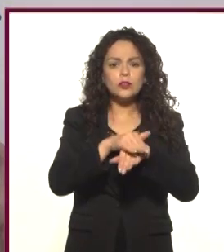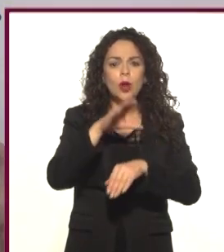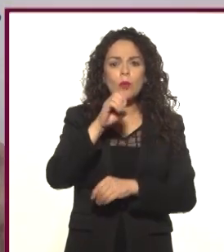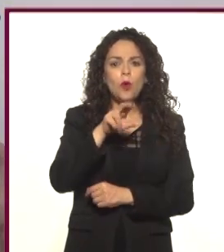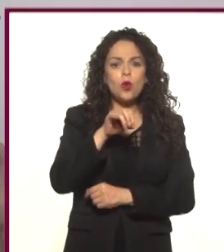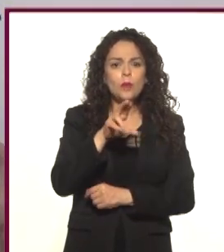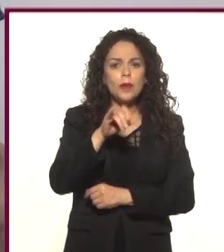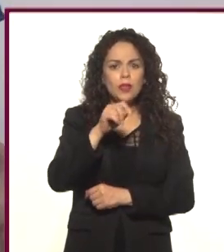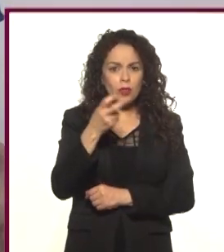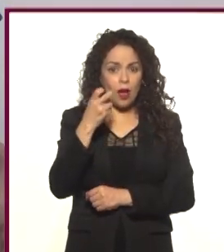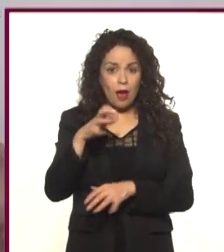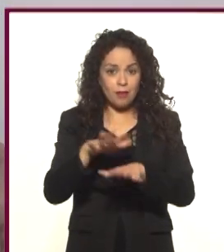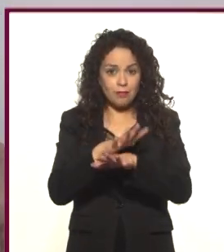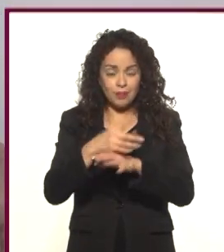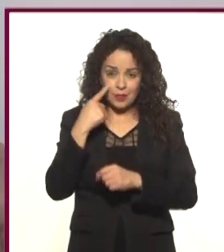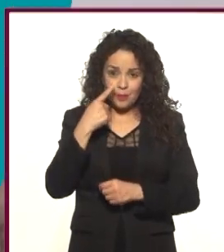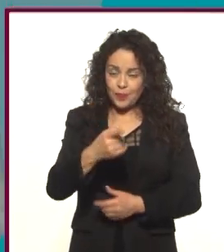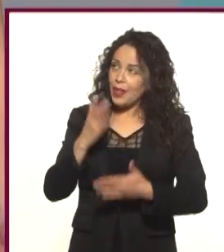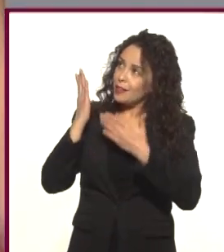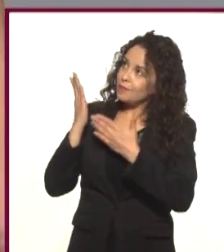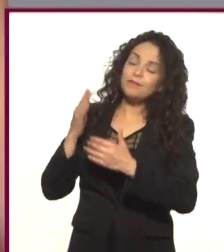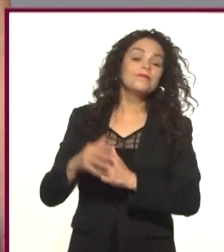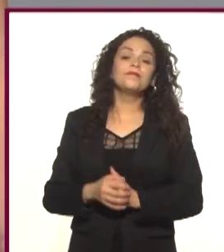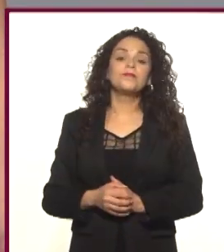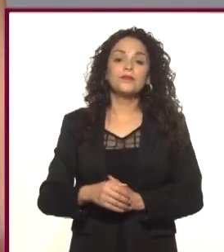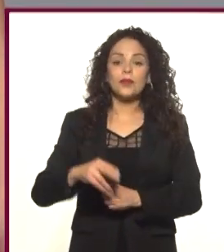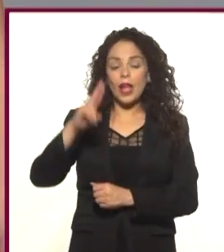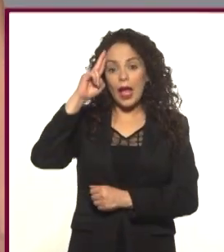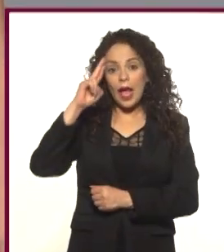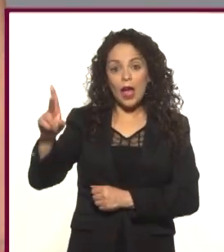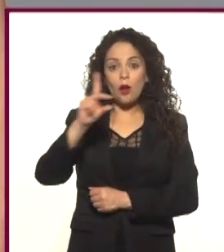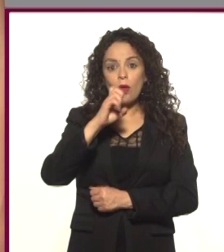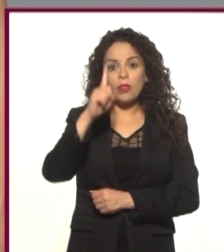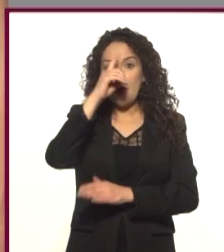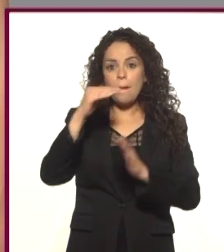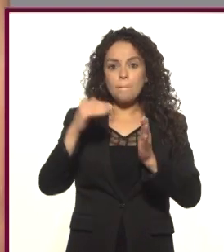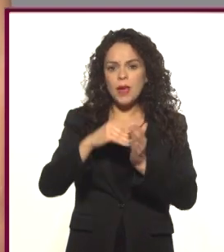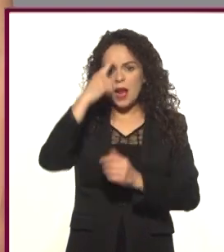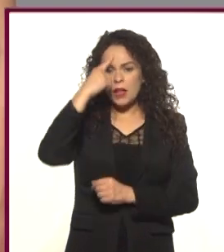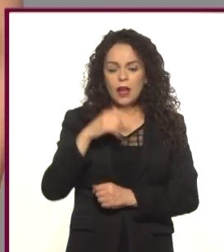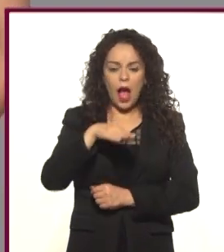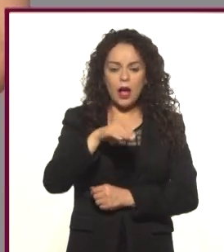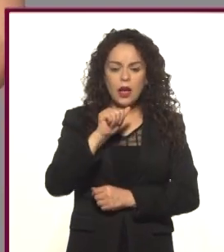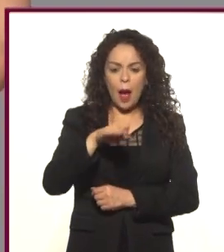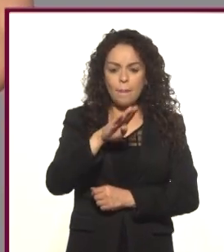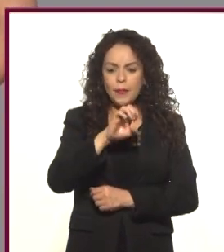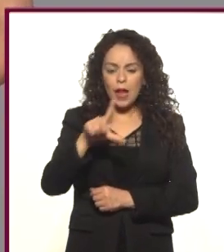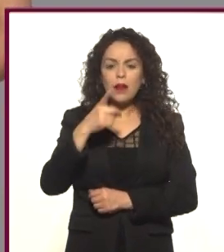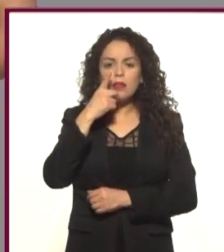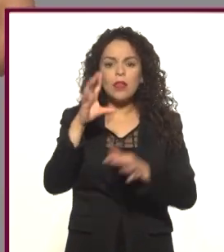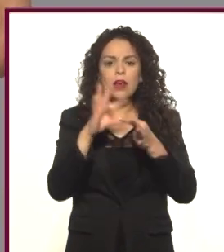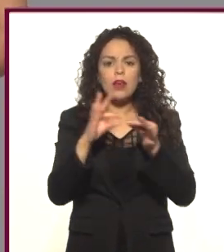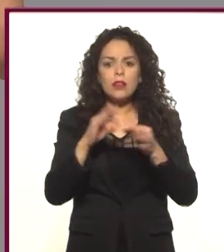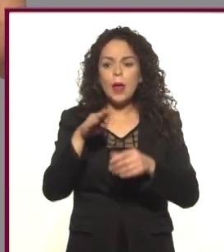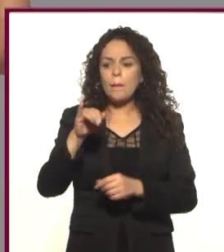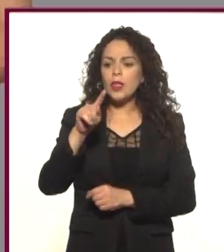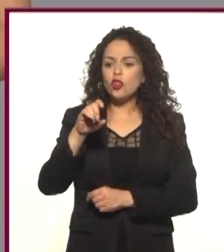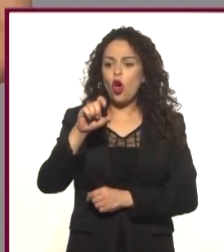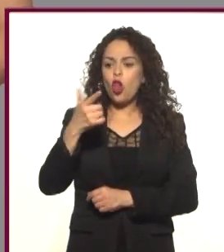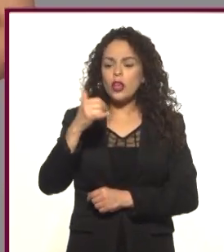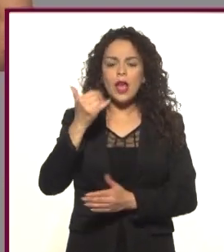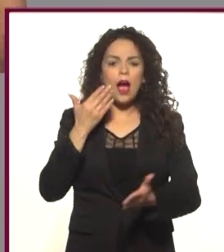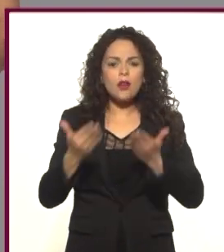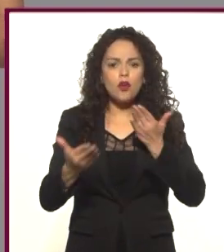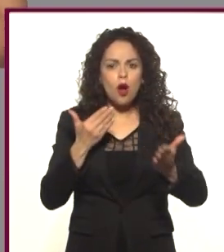su monomito? En su libro El héroe de las mil caras, Campbell nos presenta la idea de la mitología